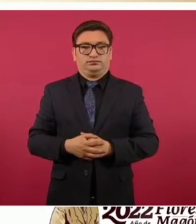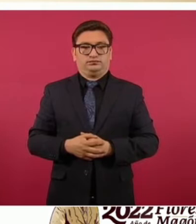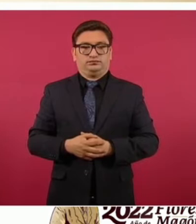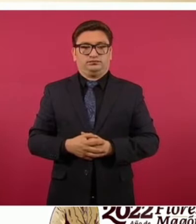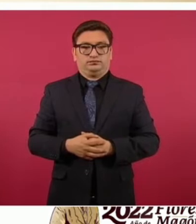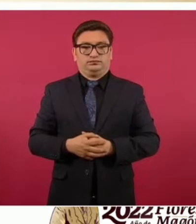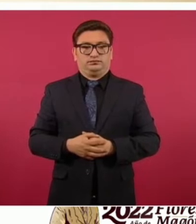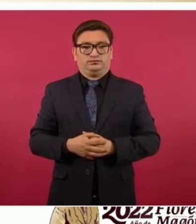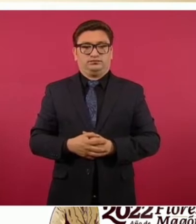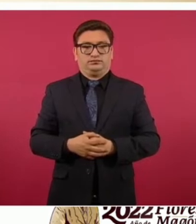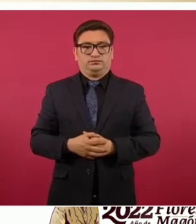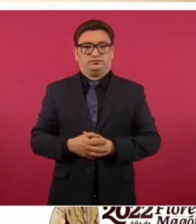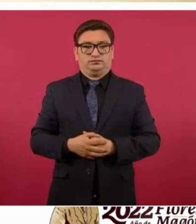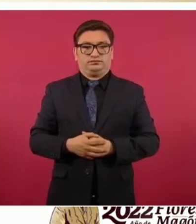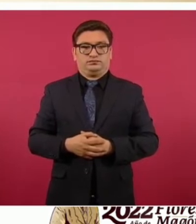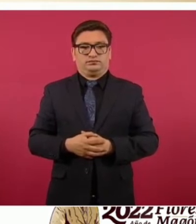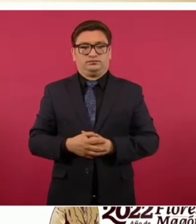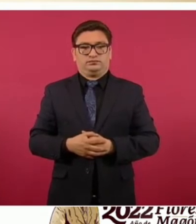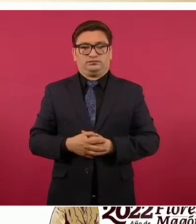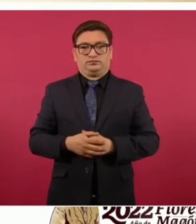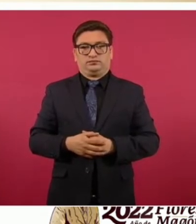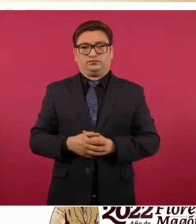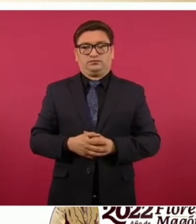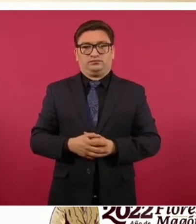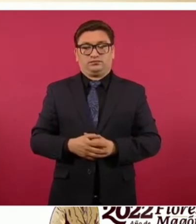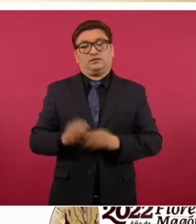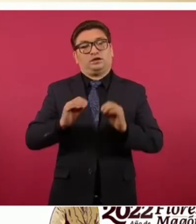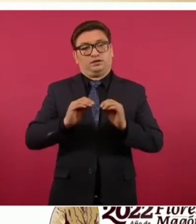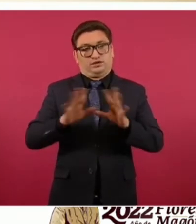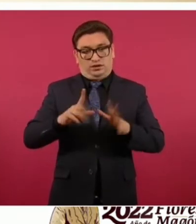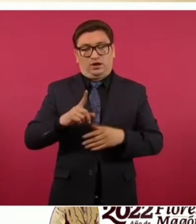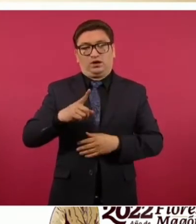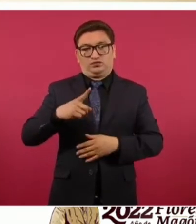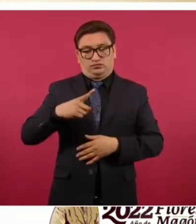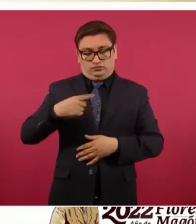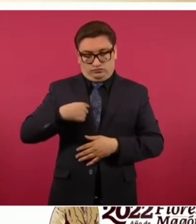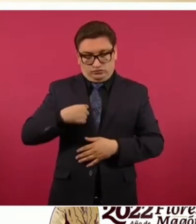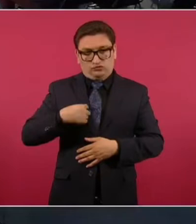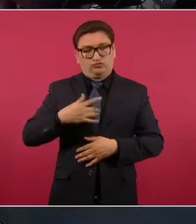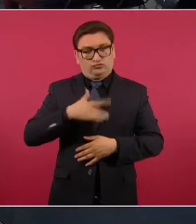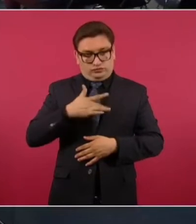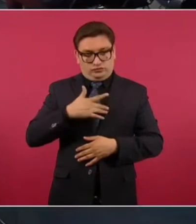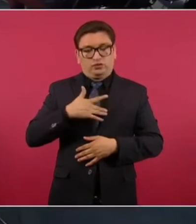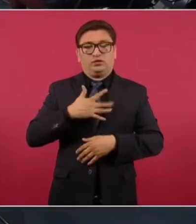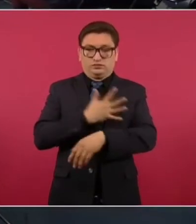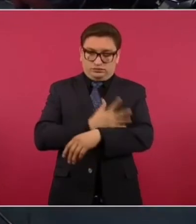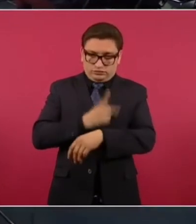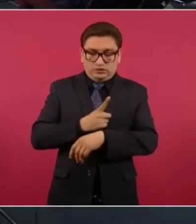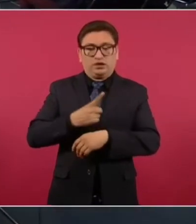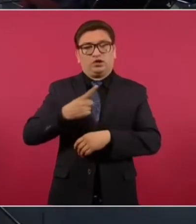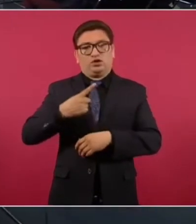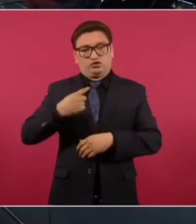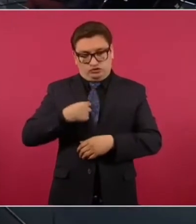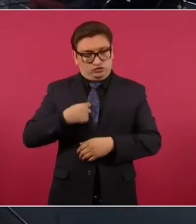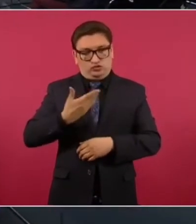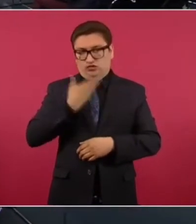Y por convicción, por principios, por honestidad, que es lo que,